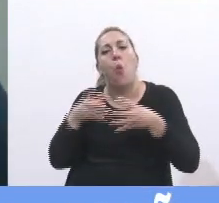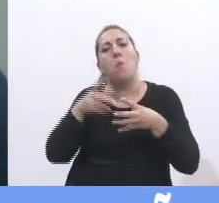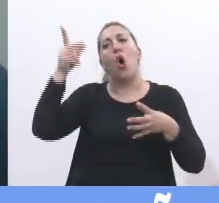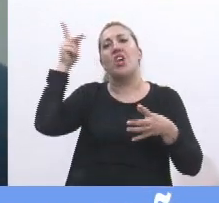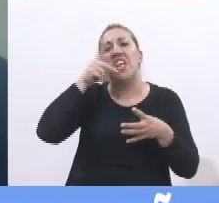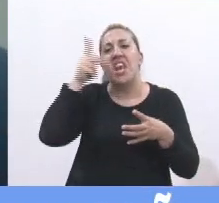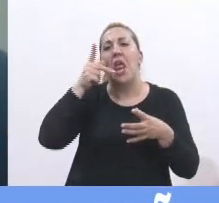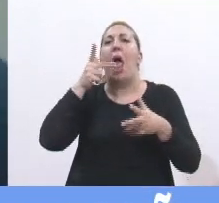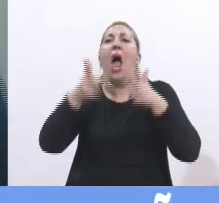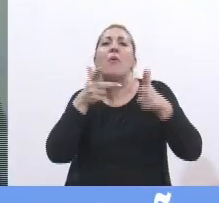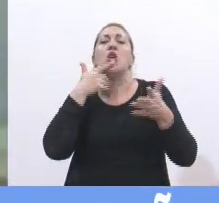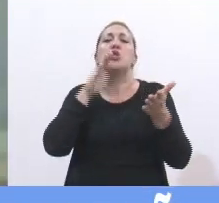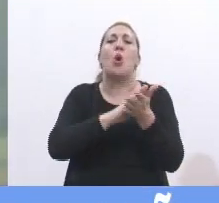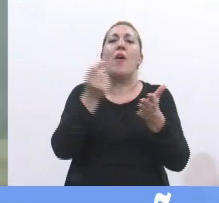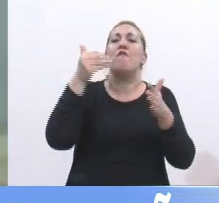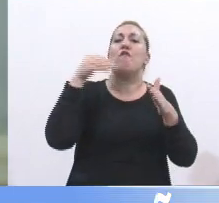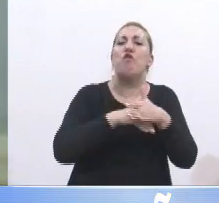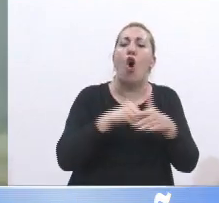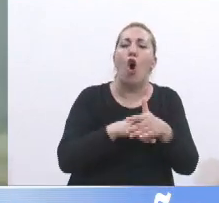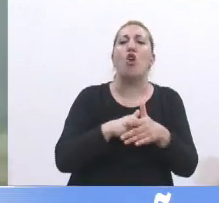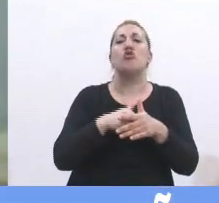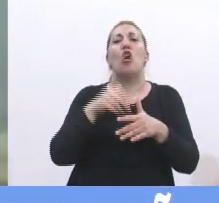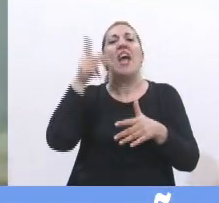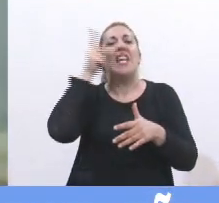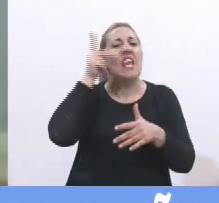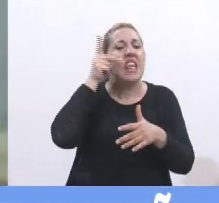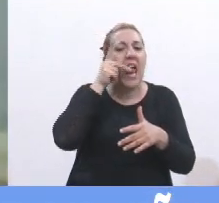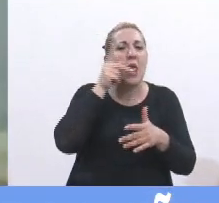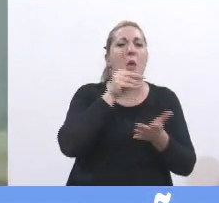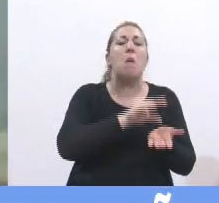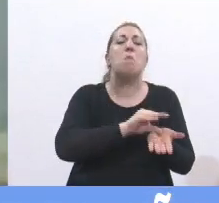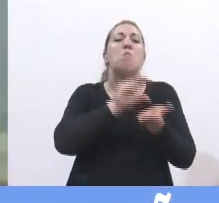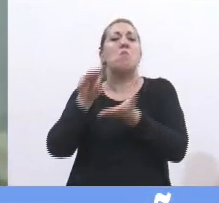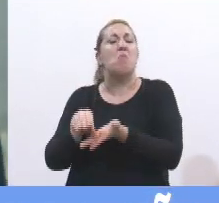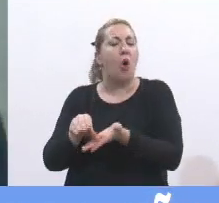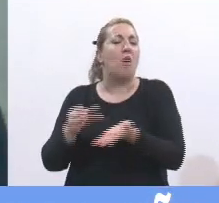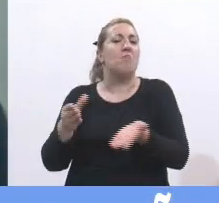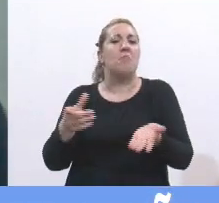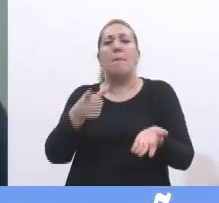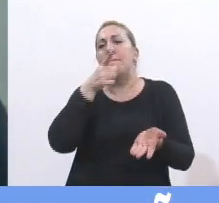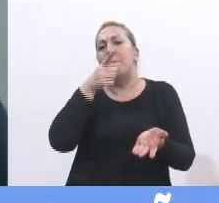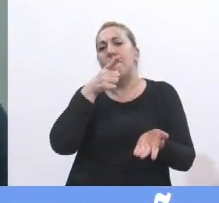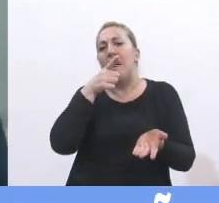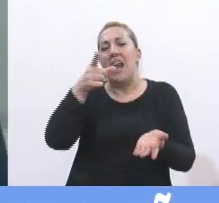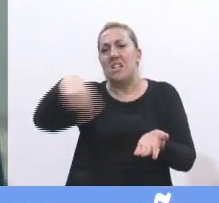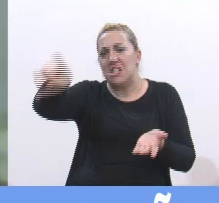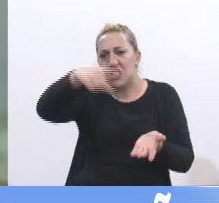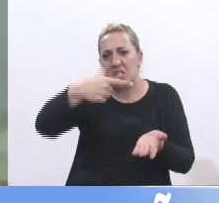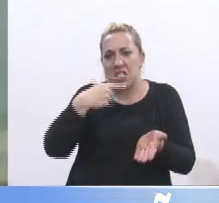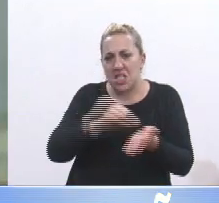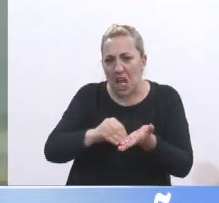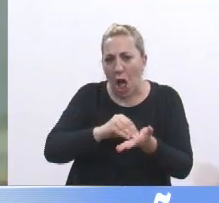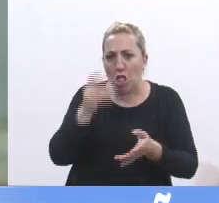y hablaban de fondos que el kirchnerismo ha enviado. Y pareciera ser que esos senadores no se acuerdan que